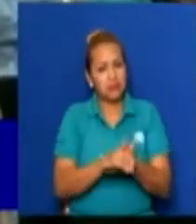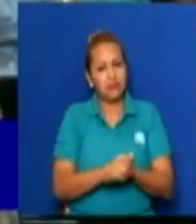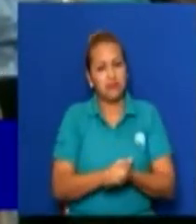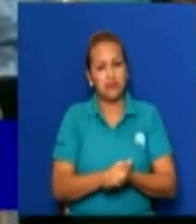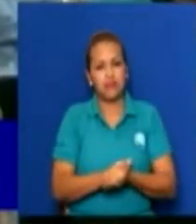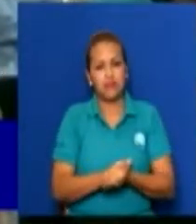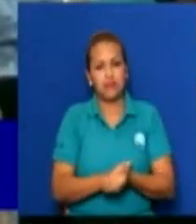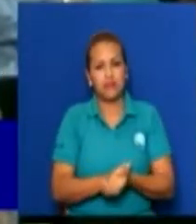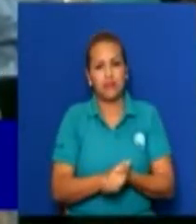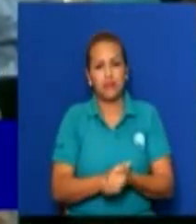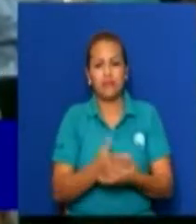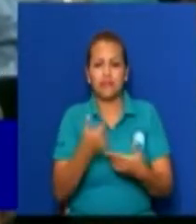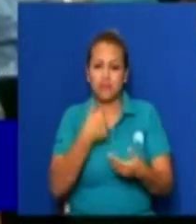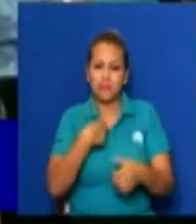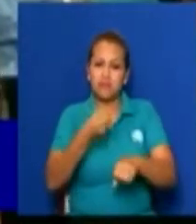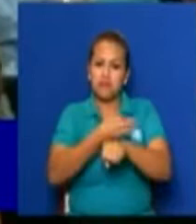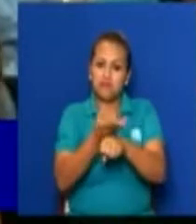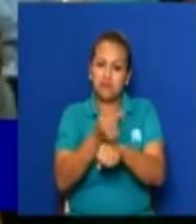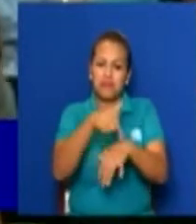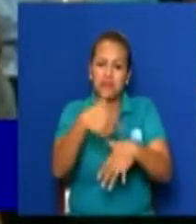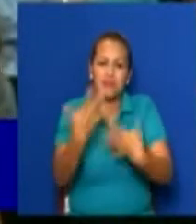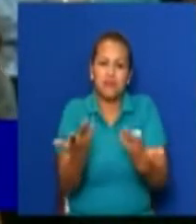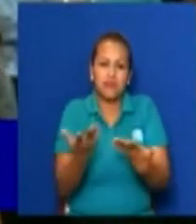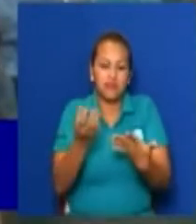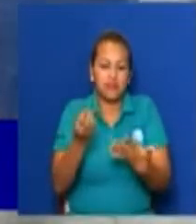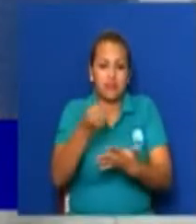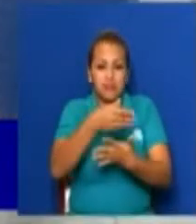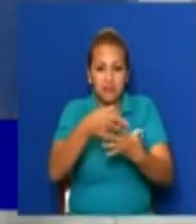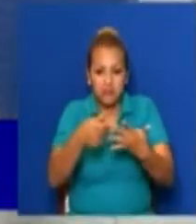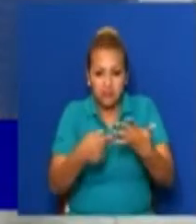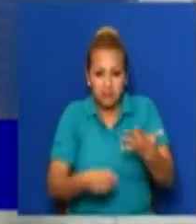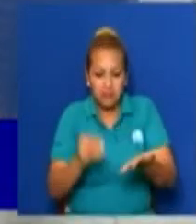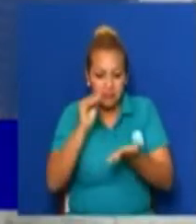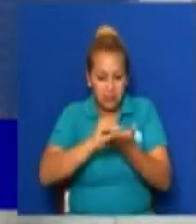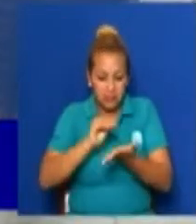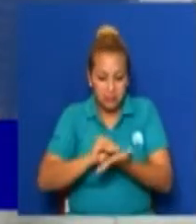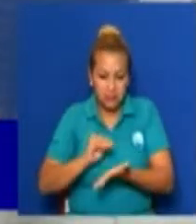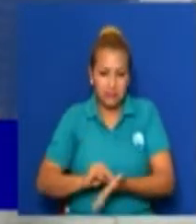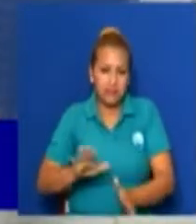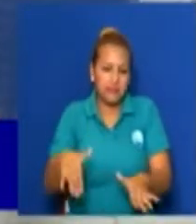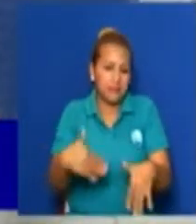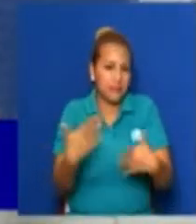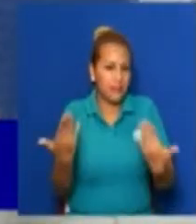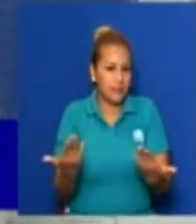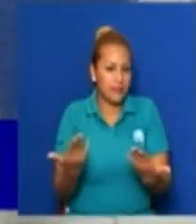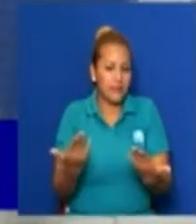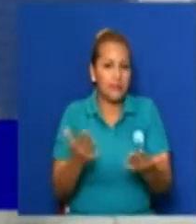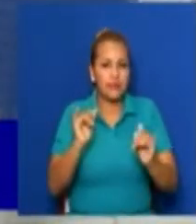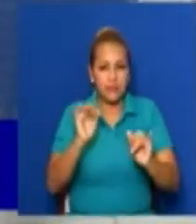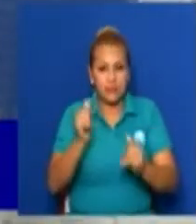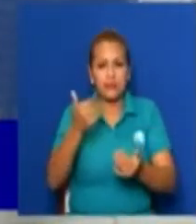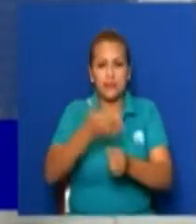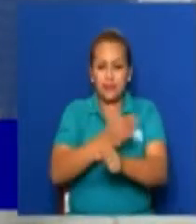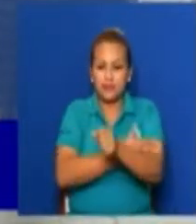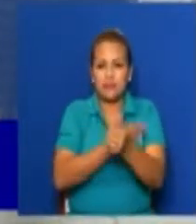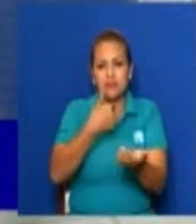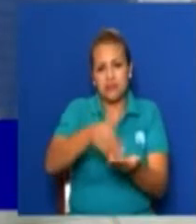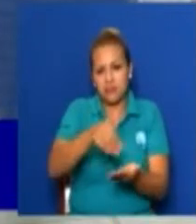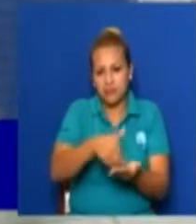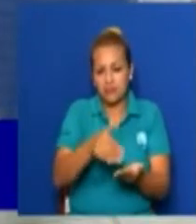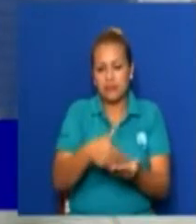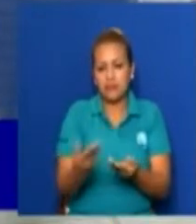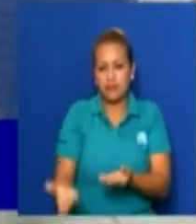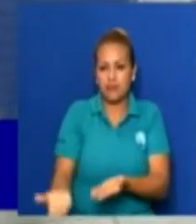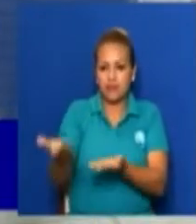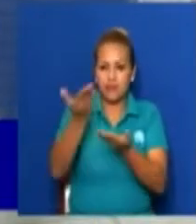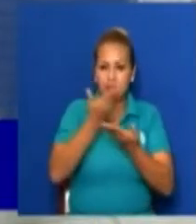las sugerencias, las orientaciones, los alcances que nos han facilitado en base a las